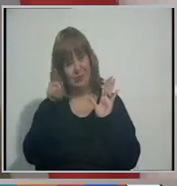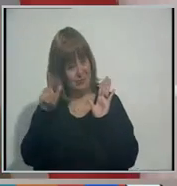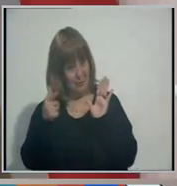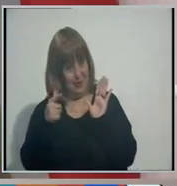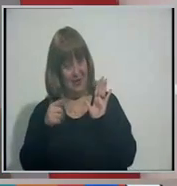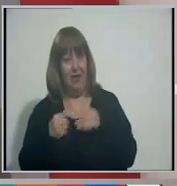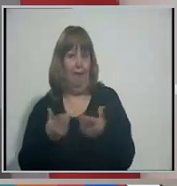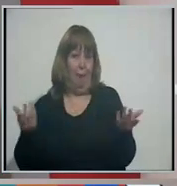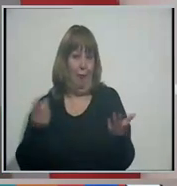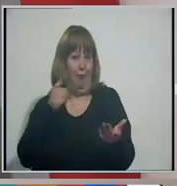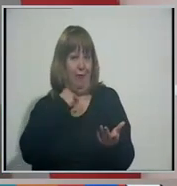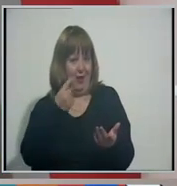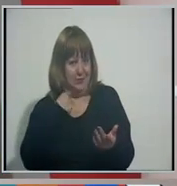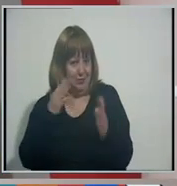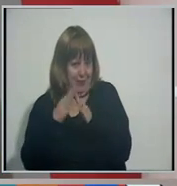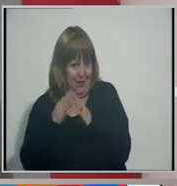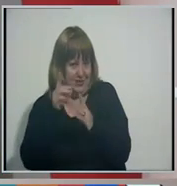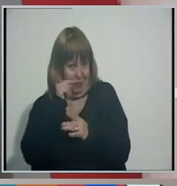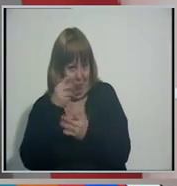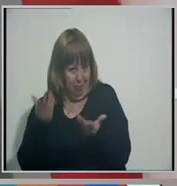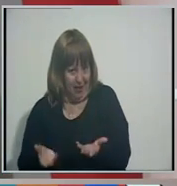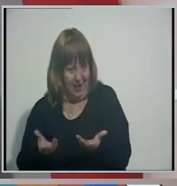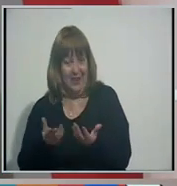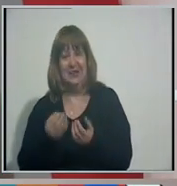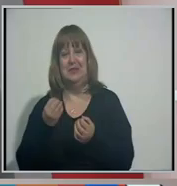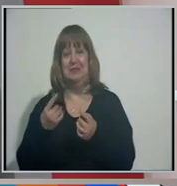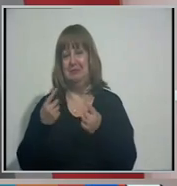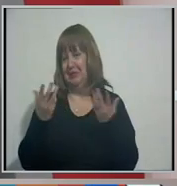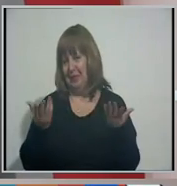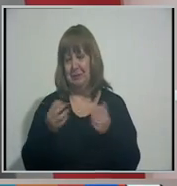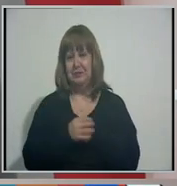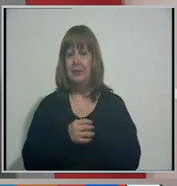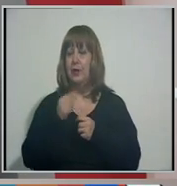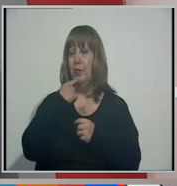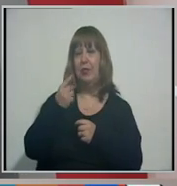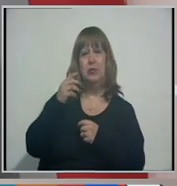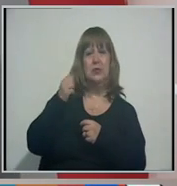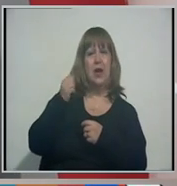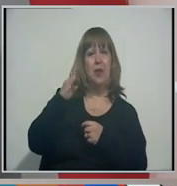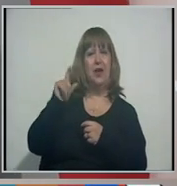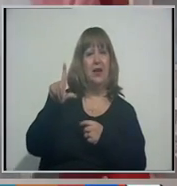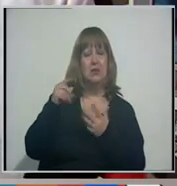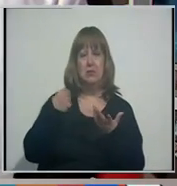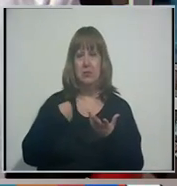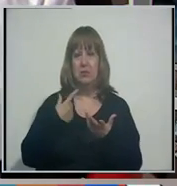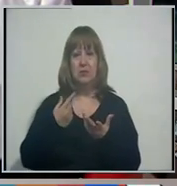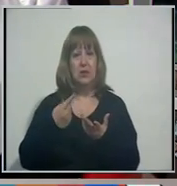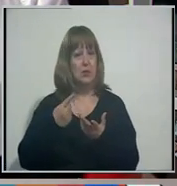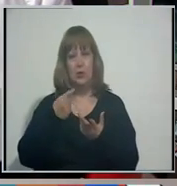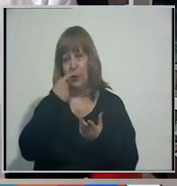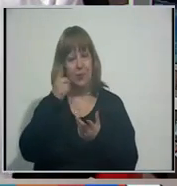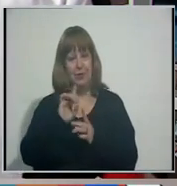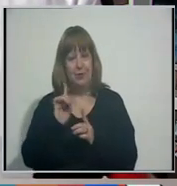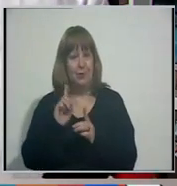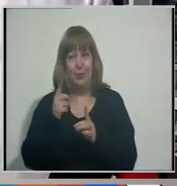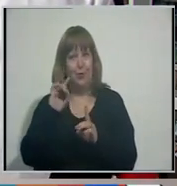días en casa, claro, lincha. ¿Qué voy a querer tener una foto de mi papá? Claro, ya cansada. A ver qué poco nos damos cuenta los seres humanos, ¿no? Que con